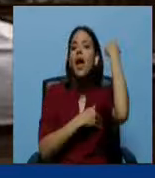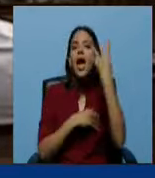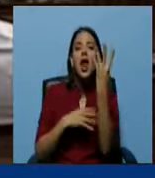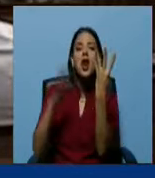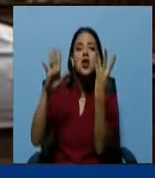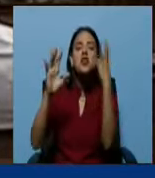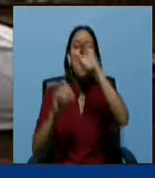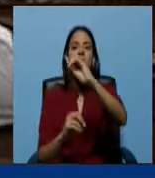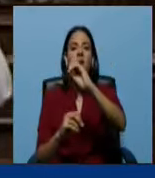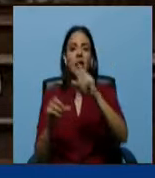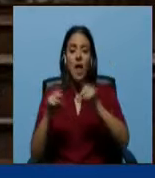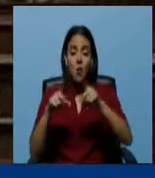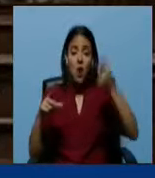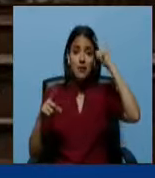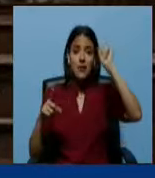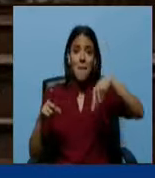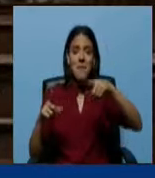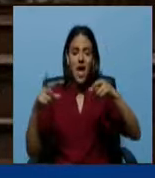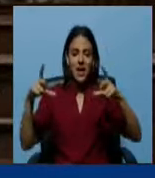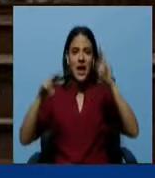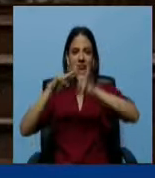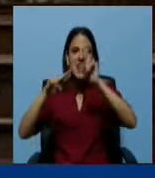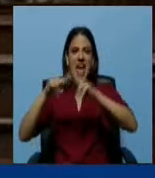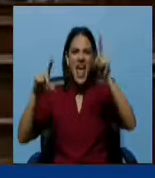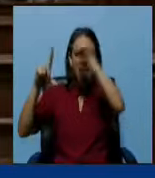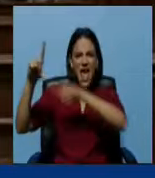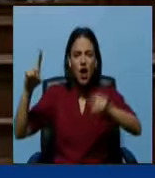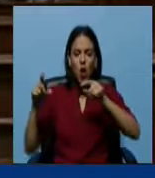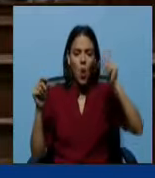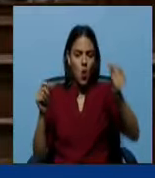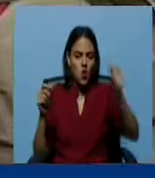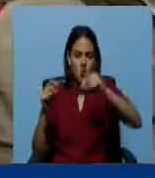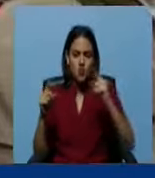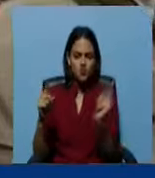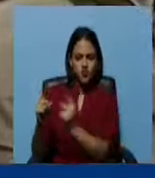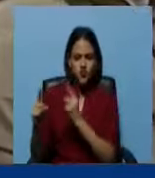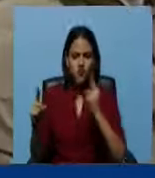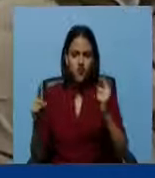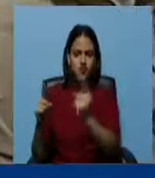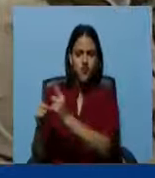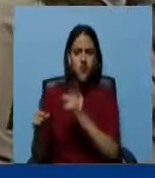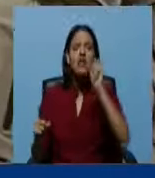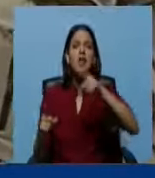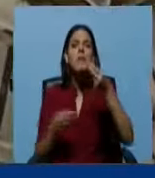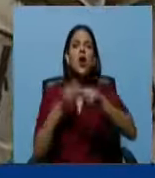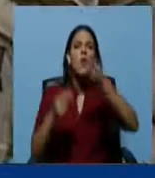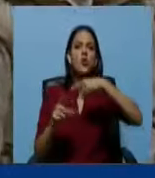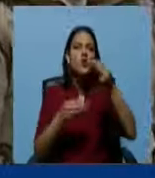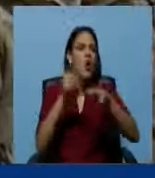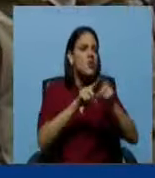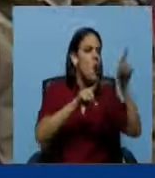El disco de vinil y el cassette. Y también le sacábamos copia, Fernando.